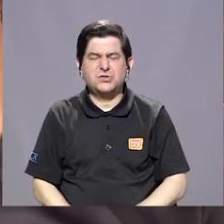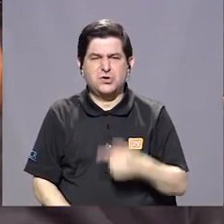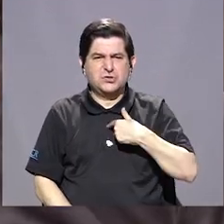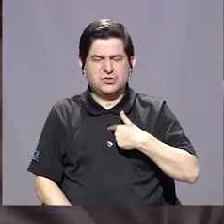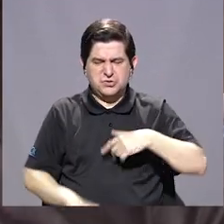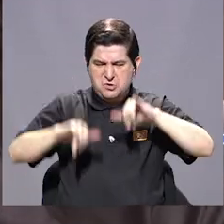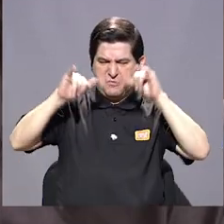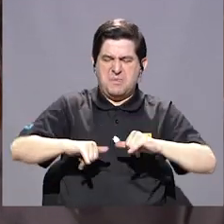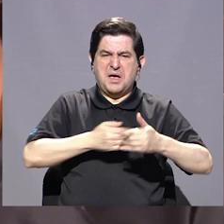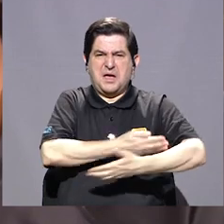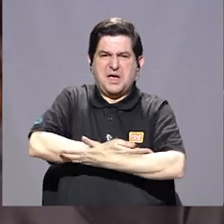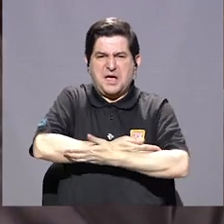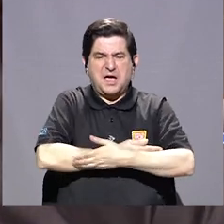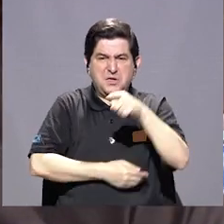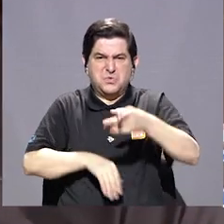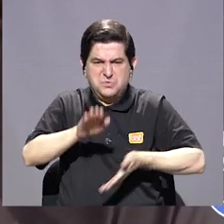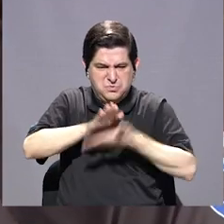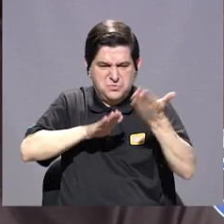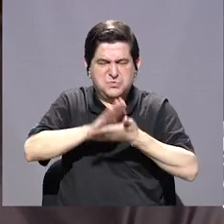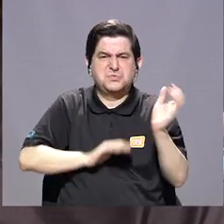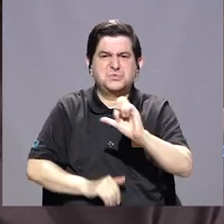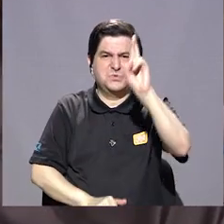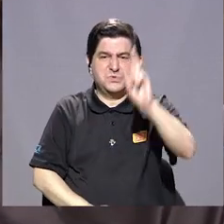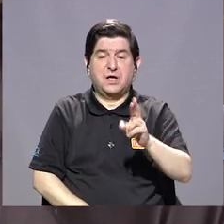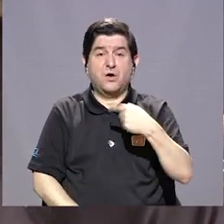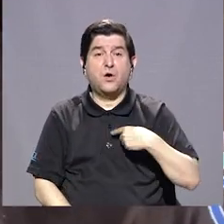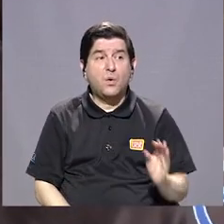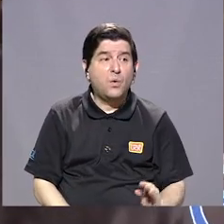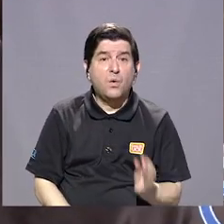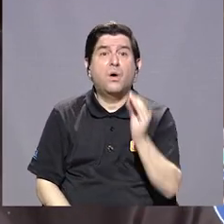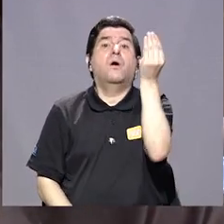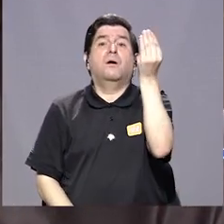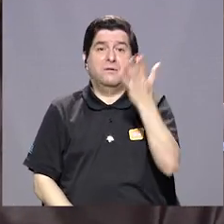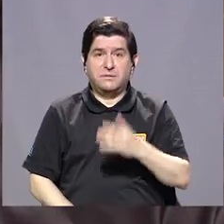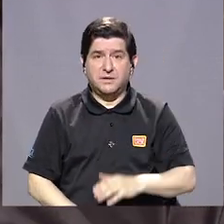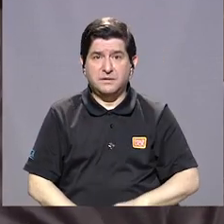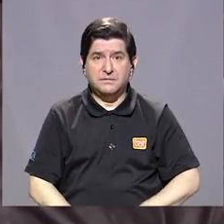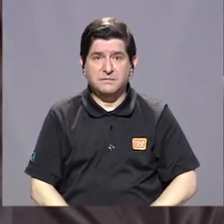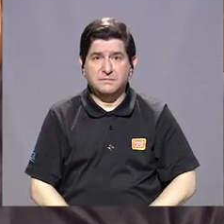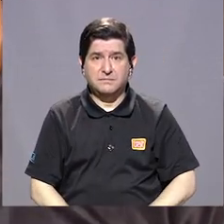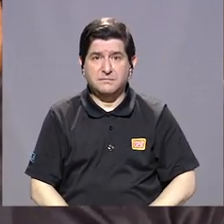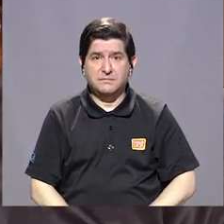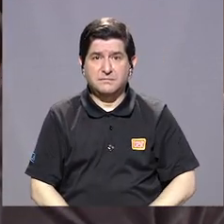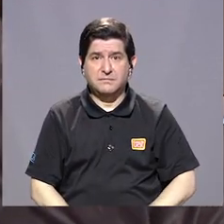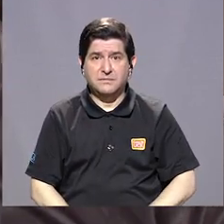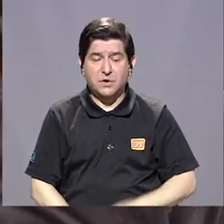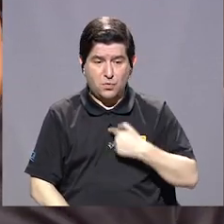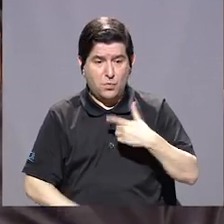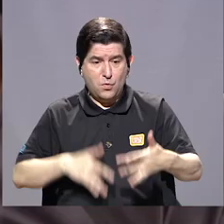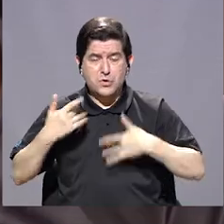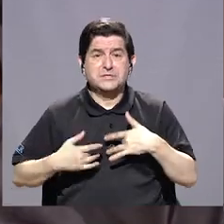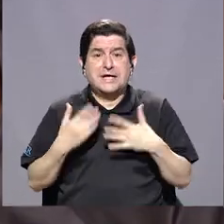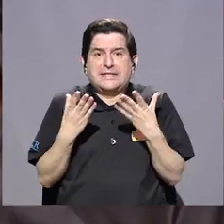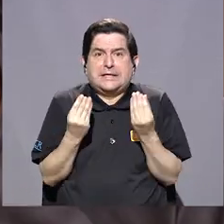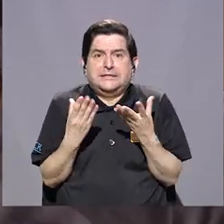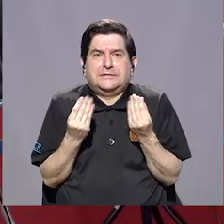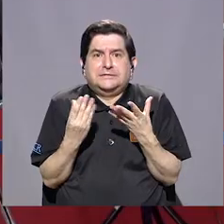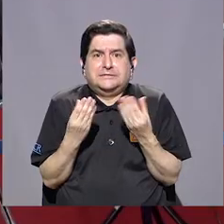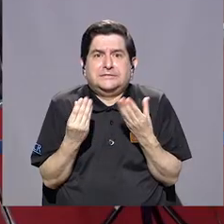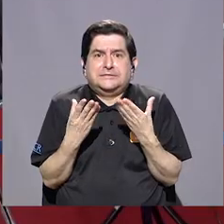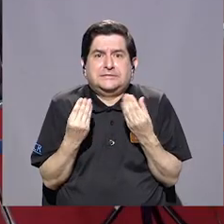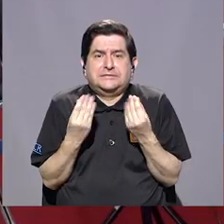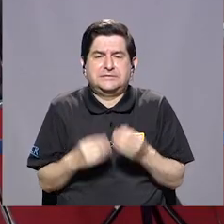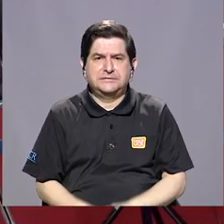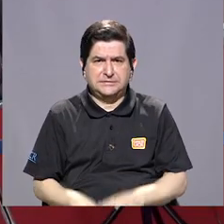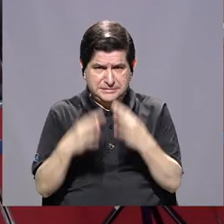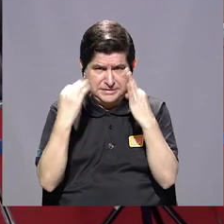Rica. Y uno tan carajillo y todo, ¿no? Lo único que siente es miedo, miedo, miedo, miedo, ¿verdad? La intentó